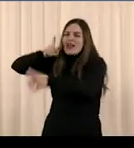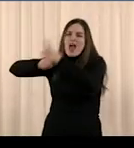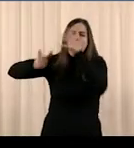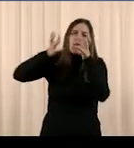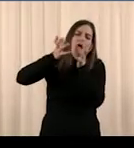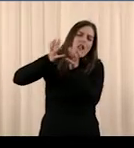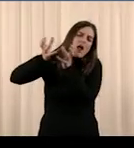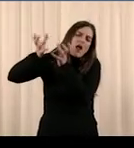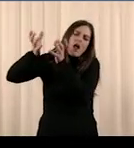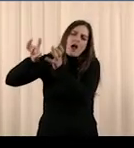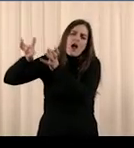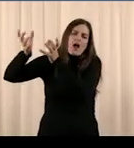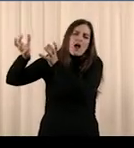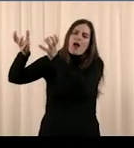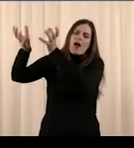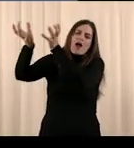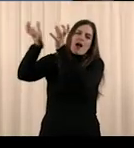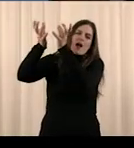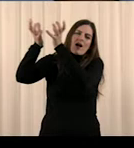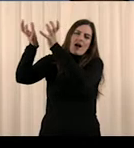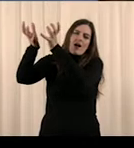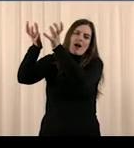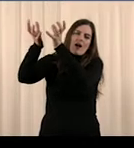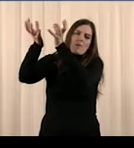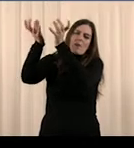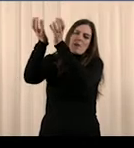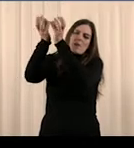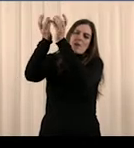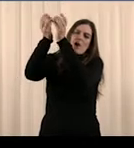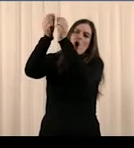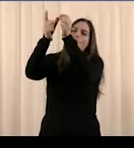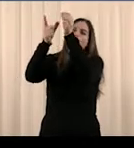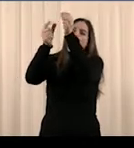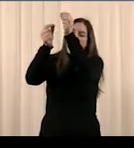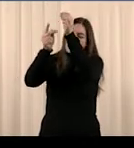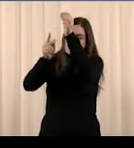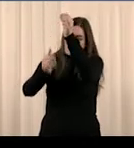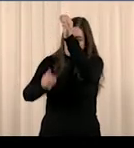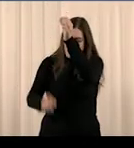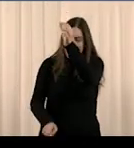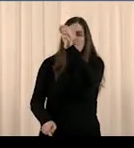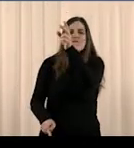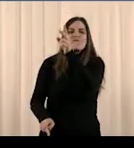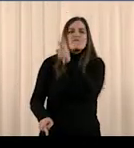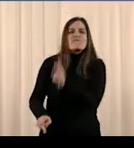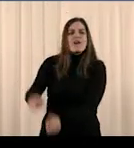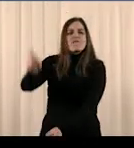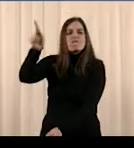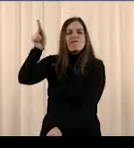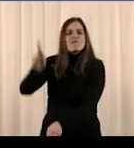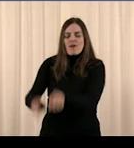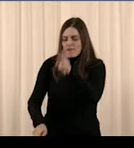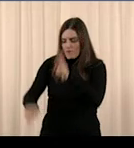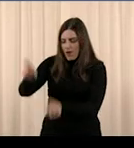miles y miles y miles de kilómetros, fell, cayó de nuevo, and some of it, y algunas de esas gotas fell